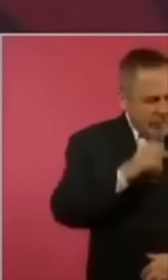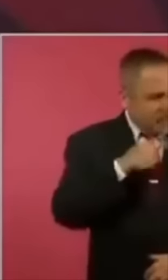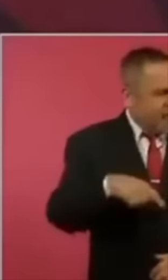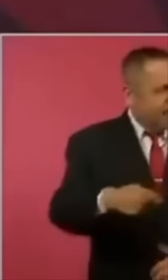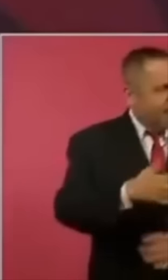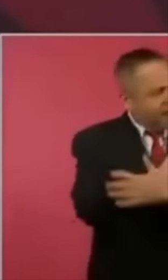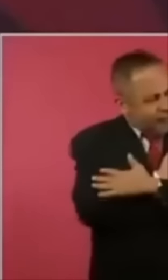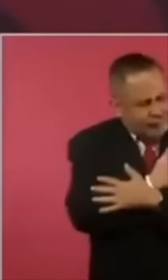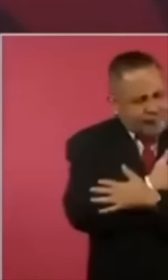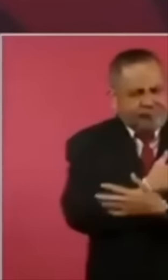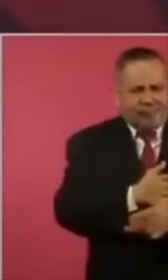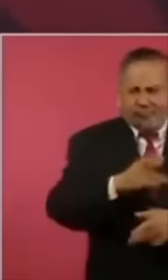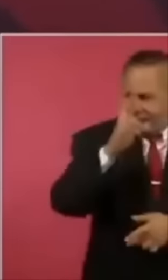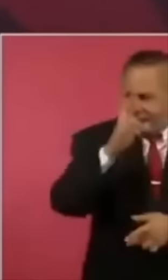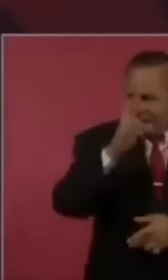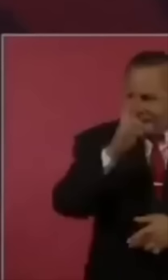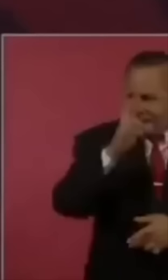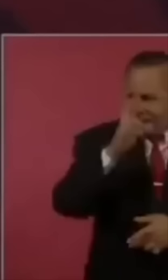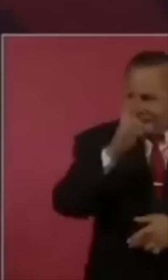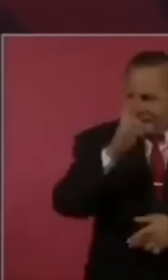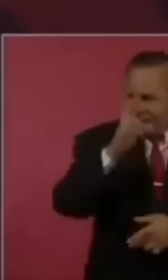abrazarnos, a respetarnos mucho.